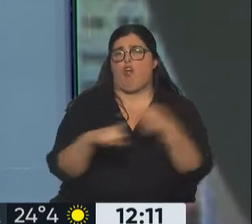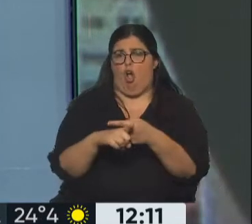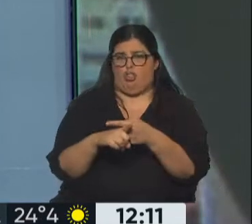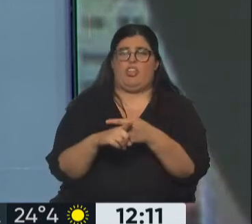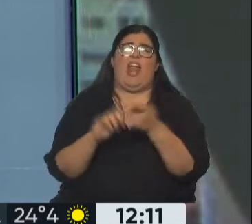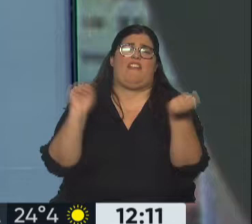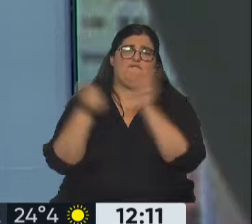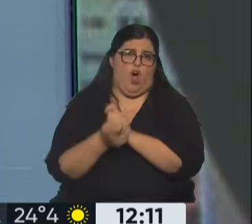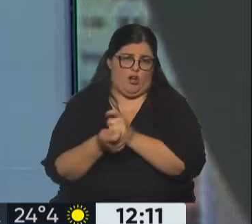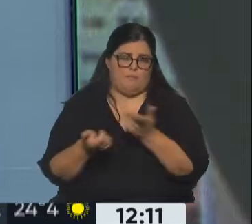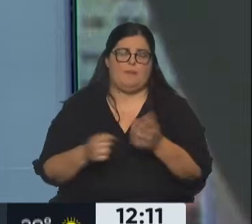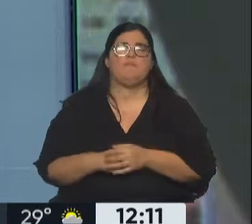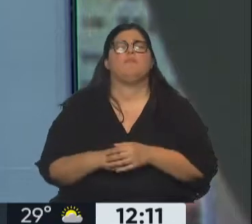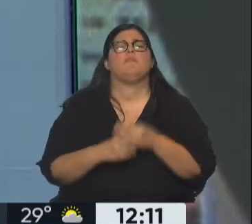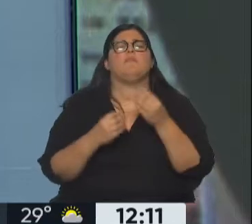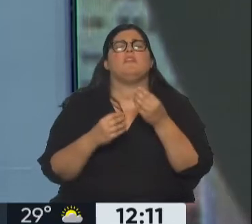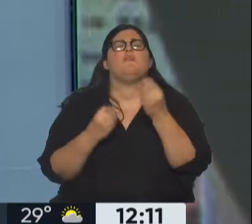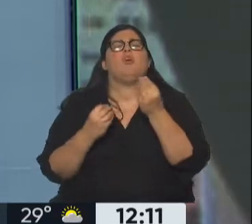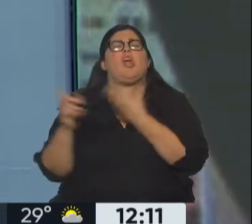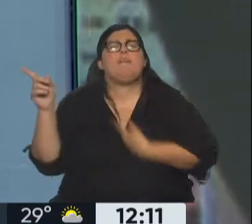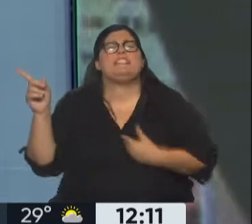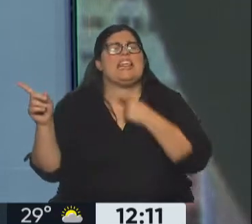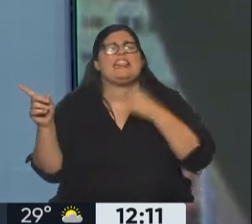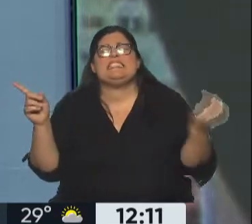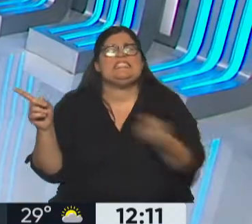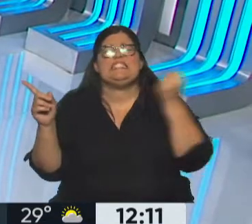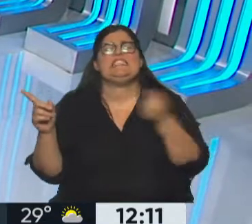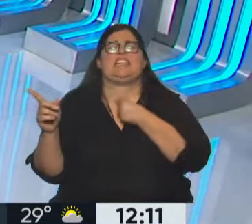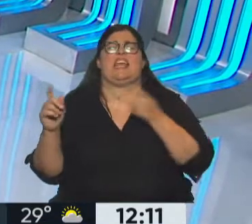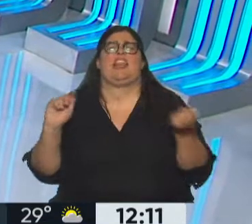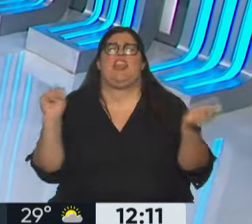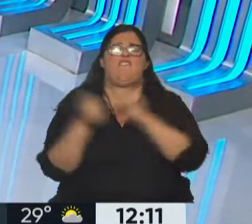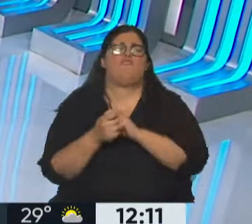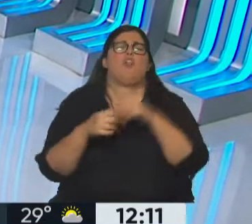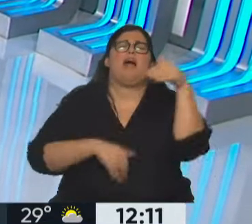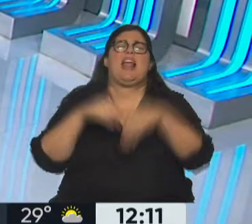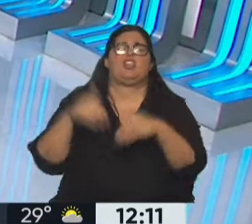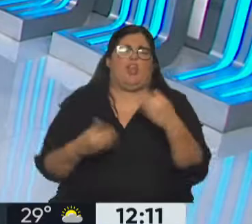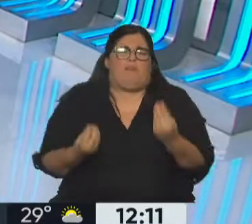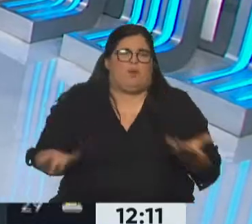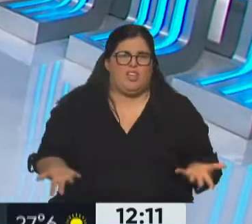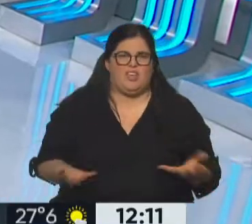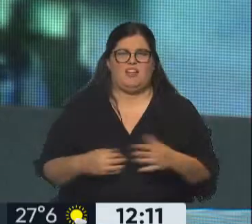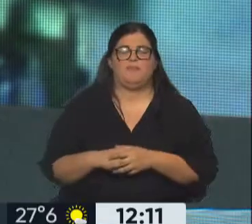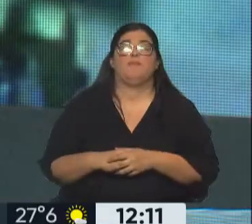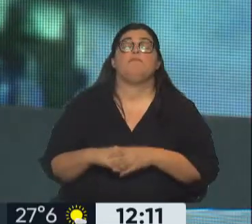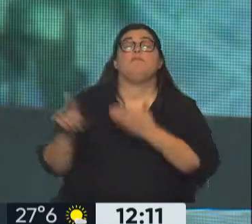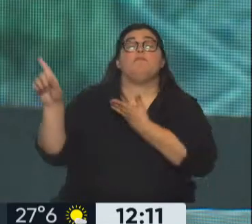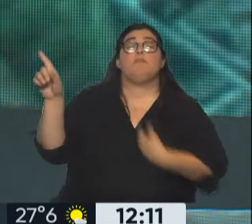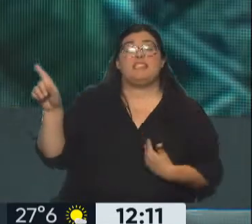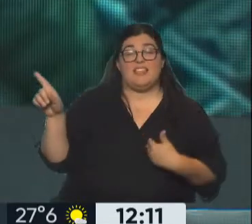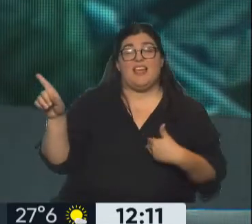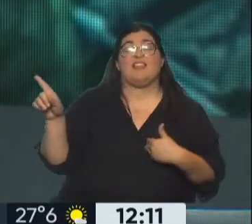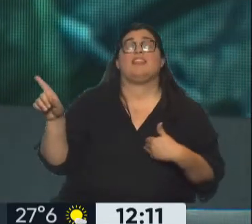esta reforma. Augusto, ¿por qué López Obrador quiere justamente implementar esta reforma electoral? Bueno, López Obrador viene